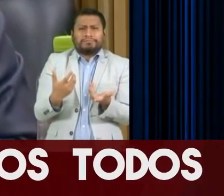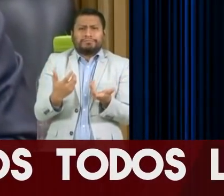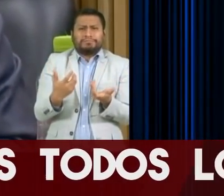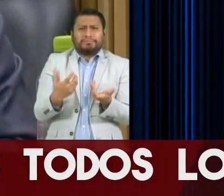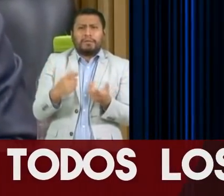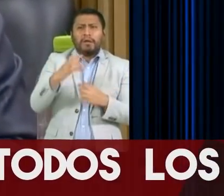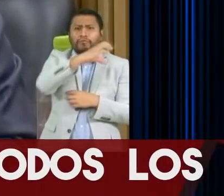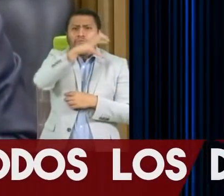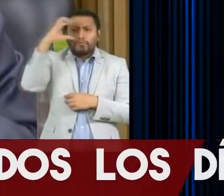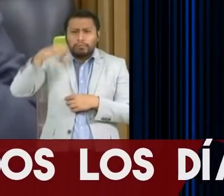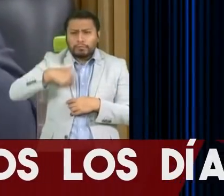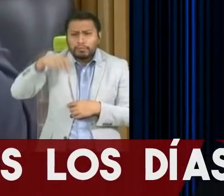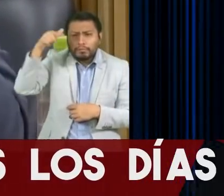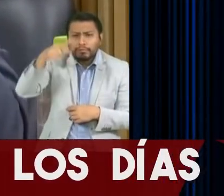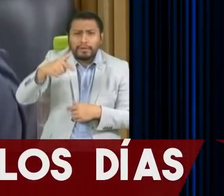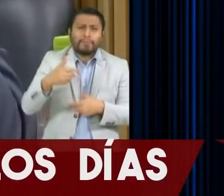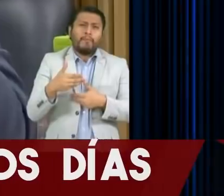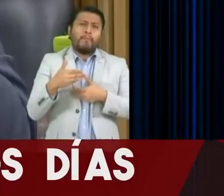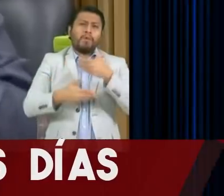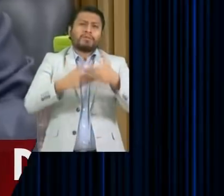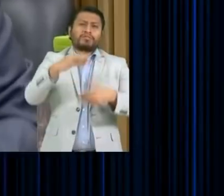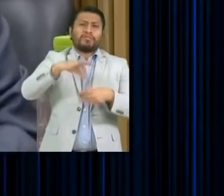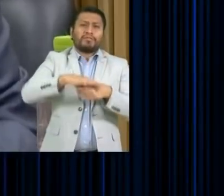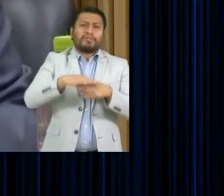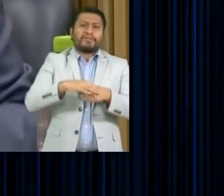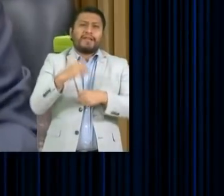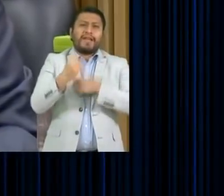foto es del proceso electoral de